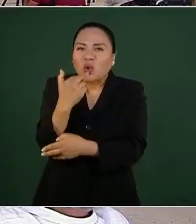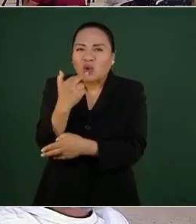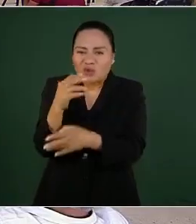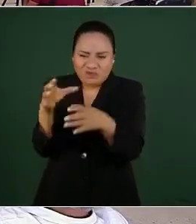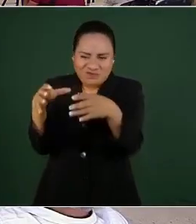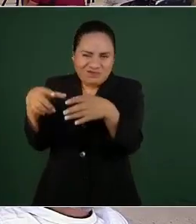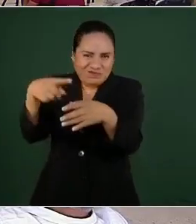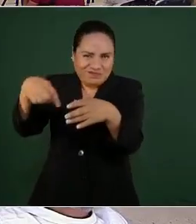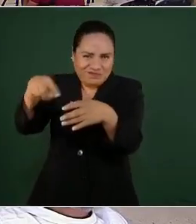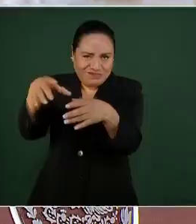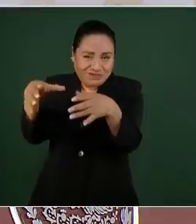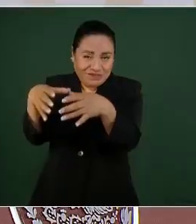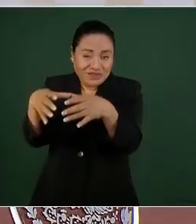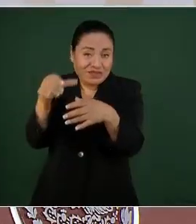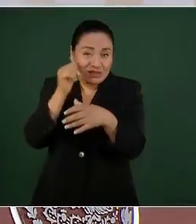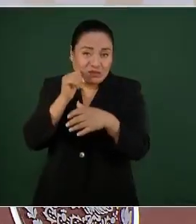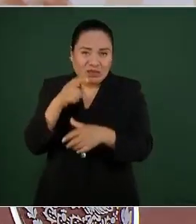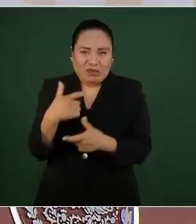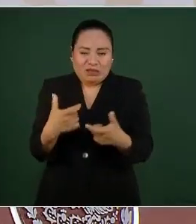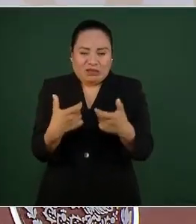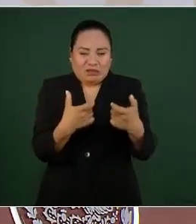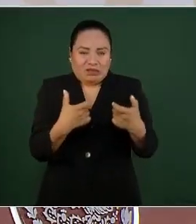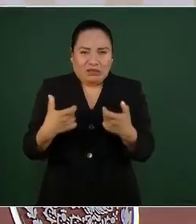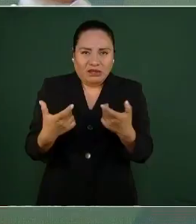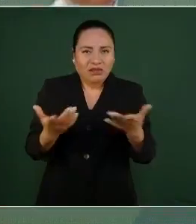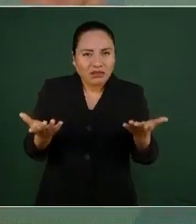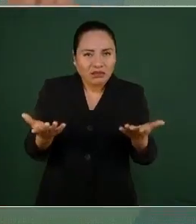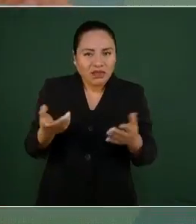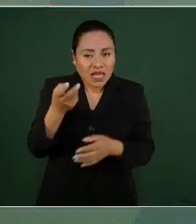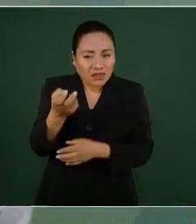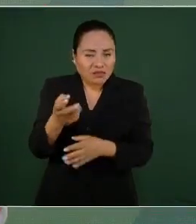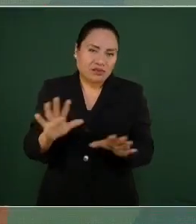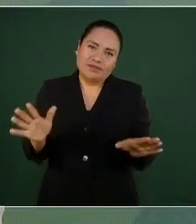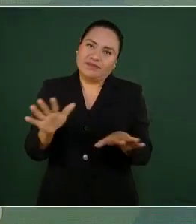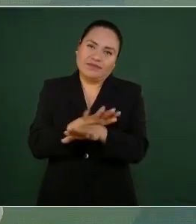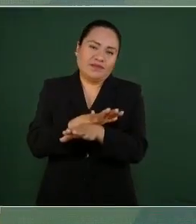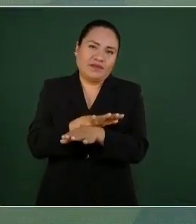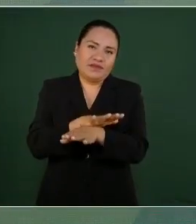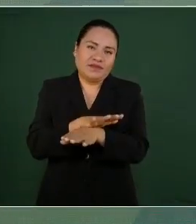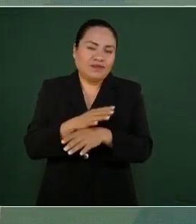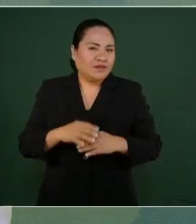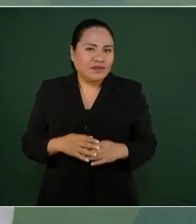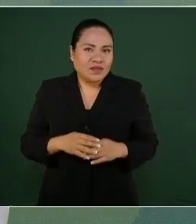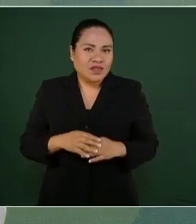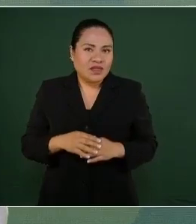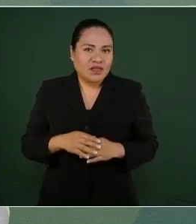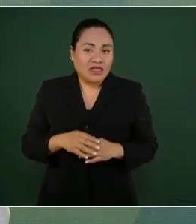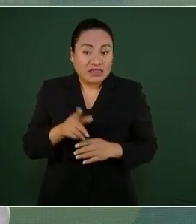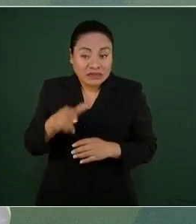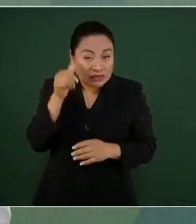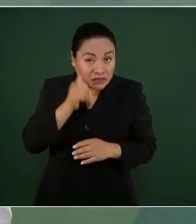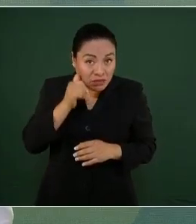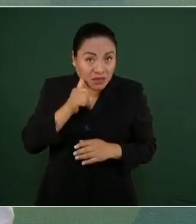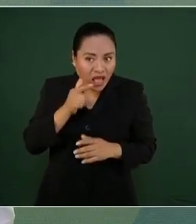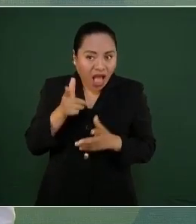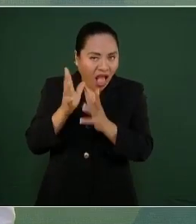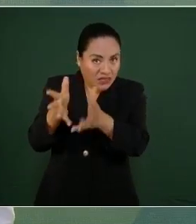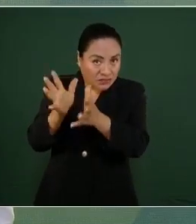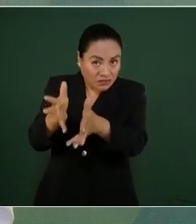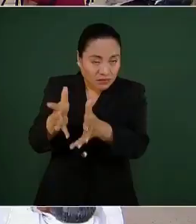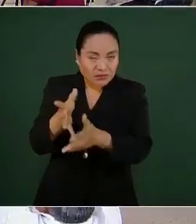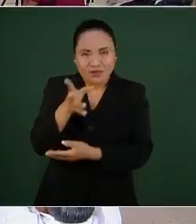Y esto ya cambió completamente. Primero, nunca fue del todo así.